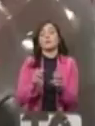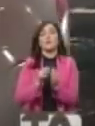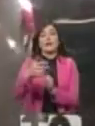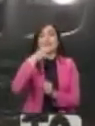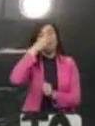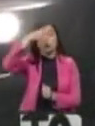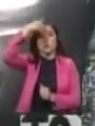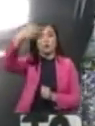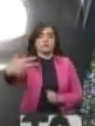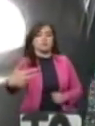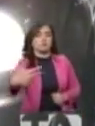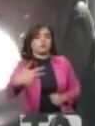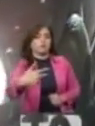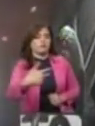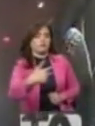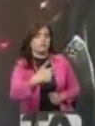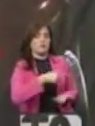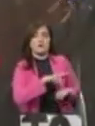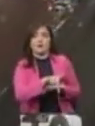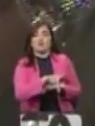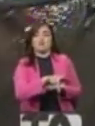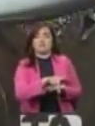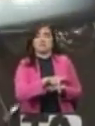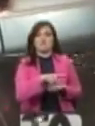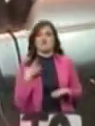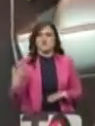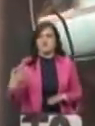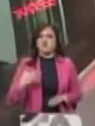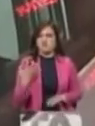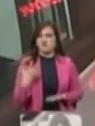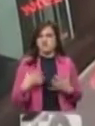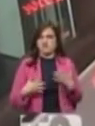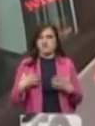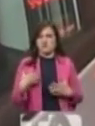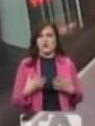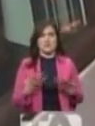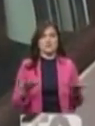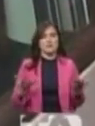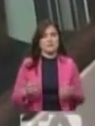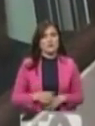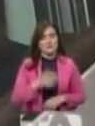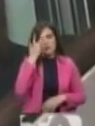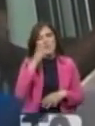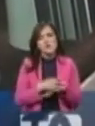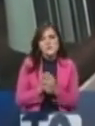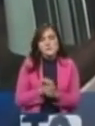de Santo Domingo de los Áchilas, sus dueños pagaban el peaje bajo protesta. $2, ¿y por qué tanto abuso?